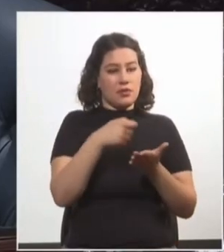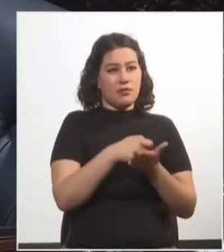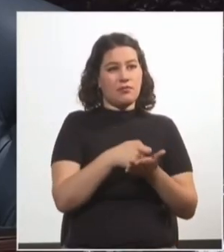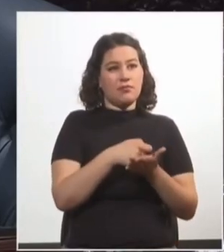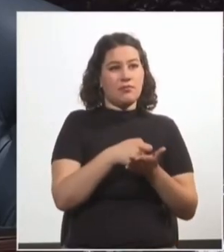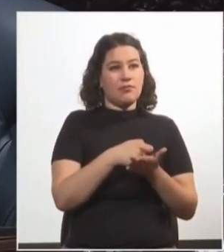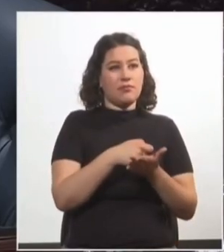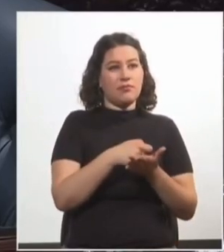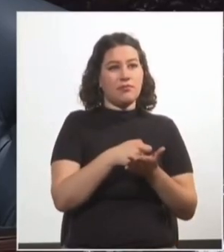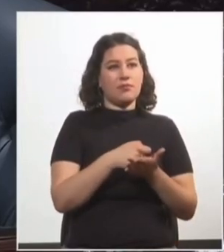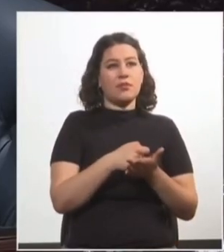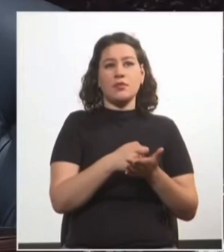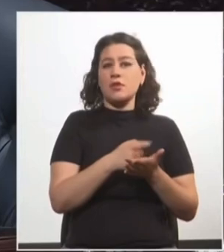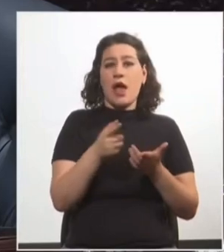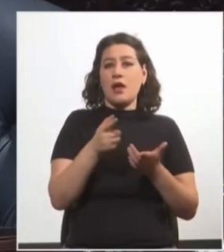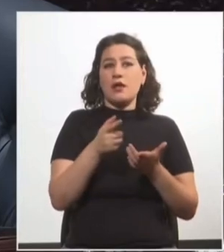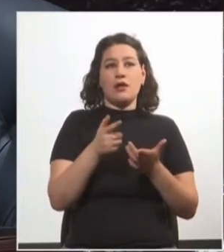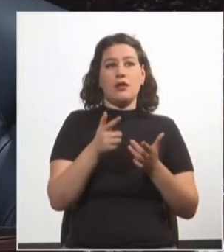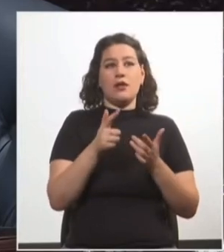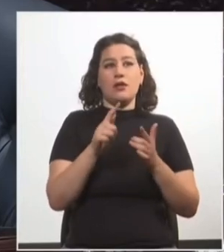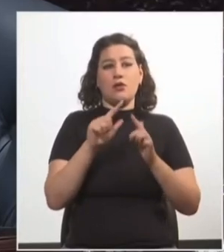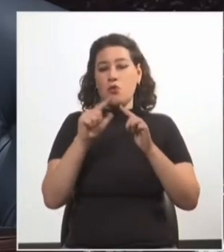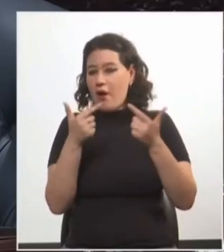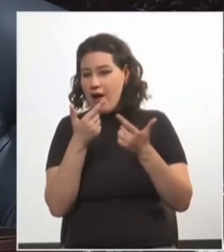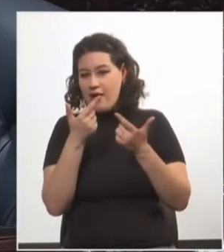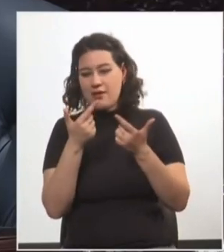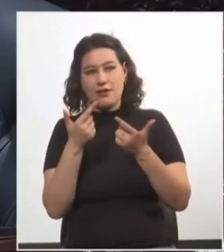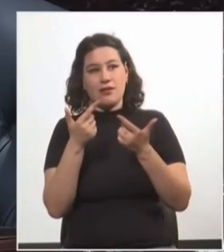reemplazo. Ahí no hay cucos.